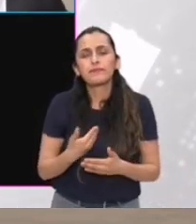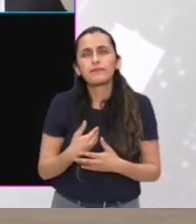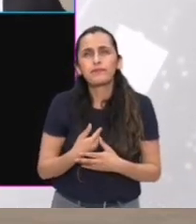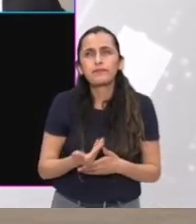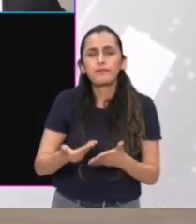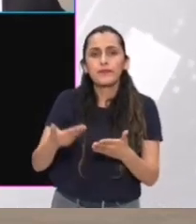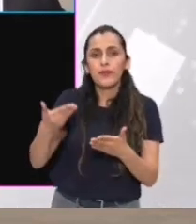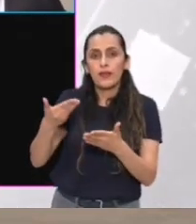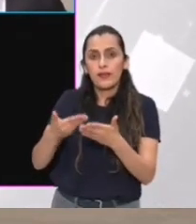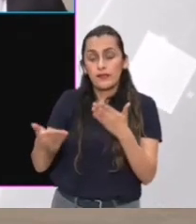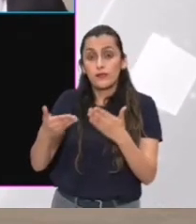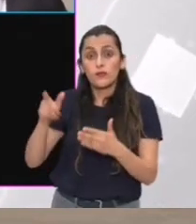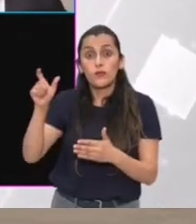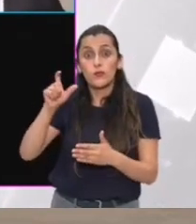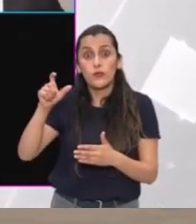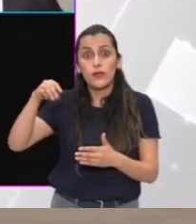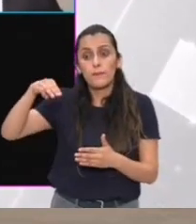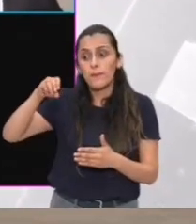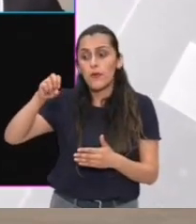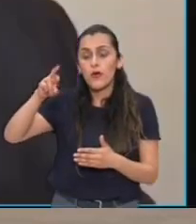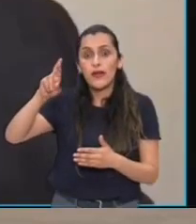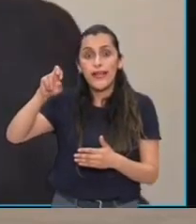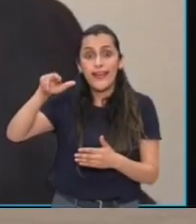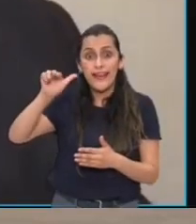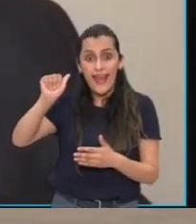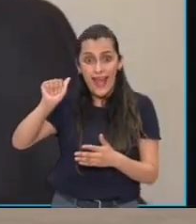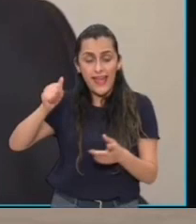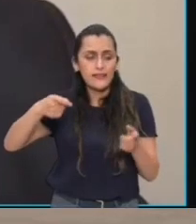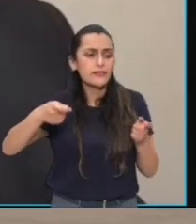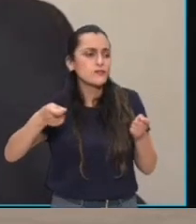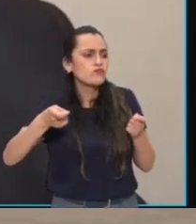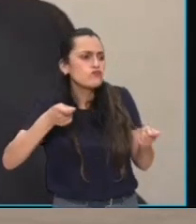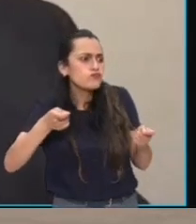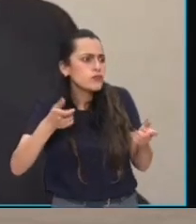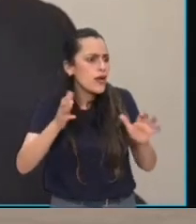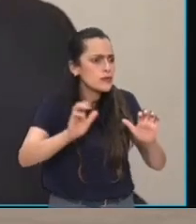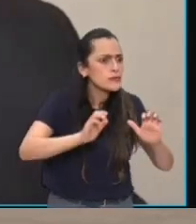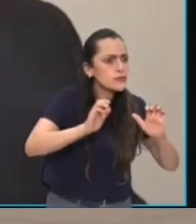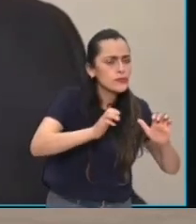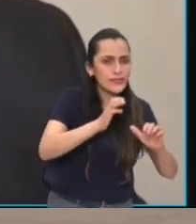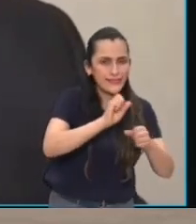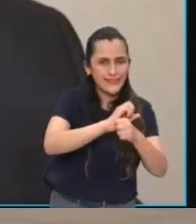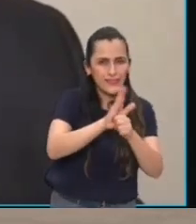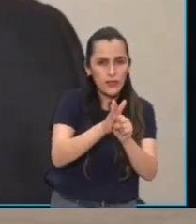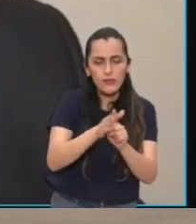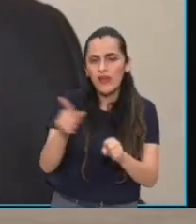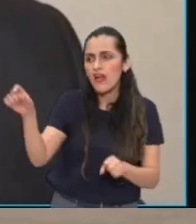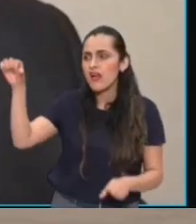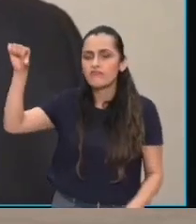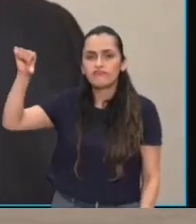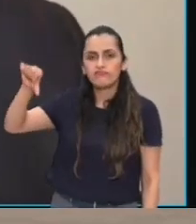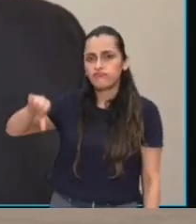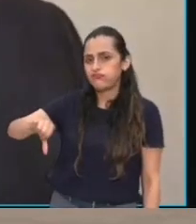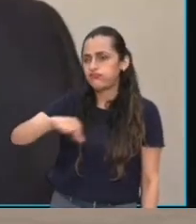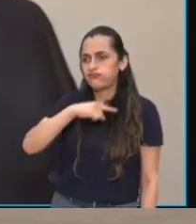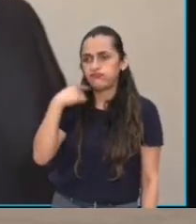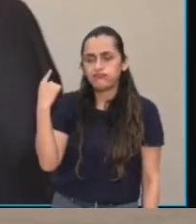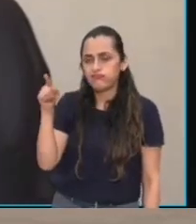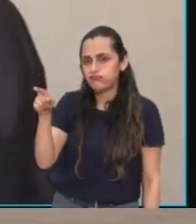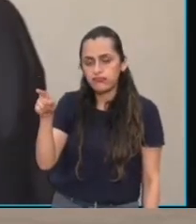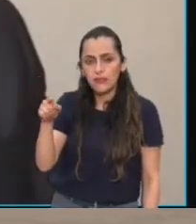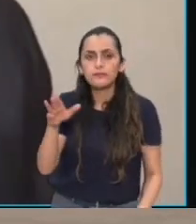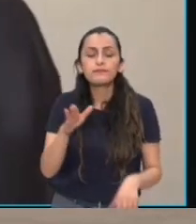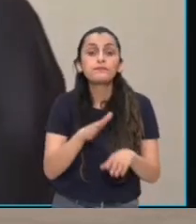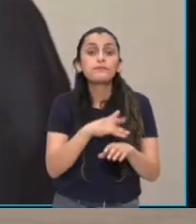de Morena sale absolutamente reprobado. Recientemente salió un resultado del Instituto de Ciencias de la Salud Global de la Universidad